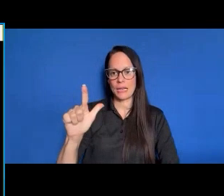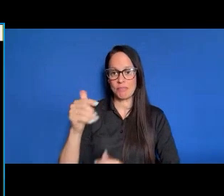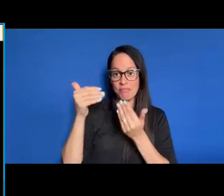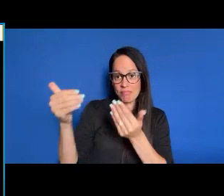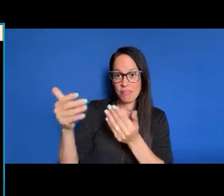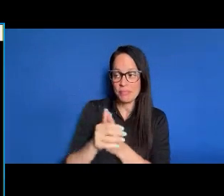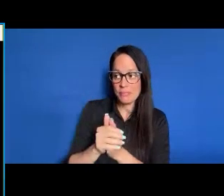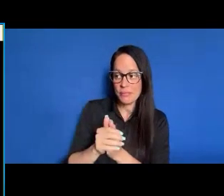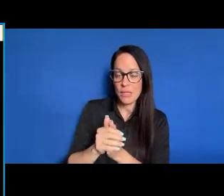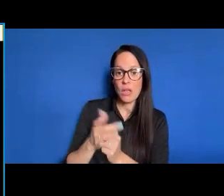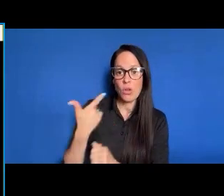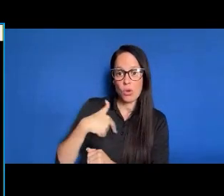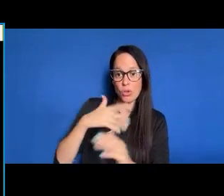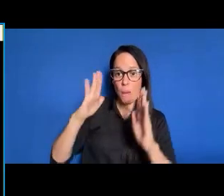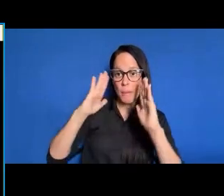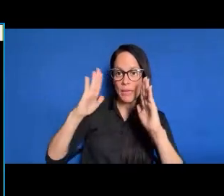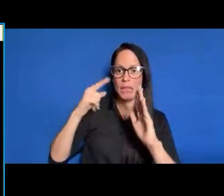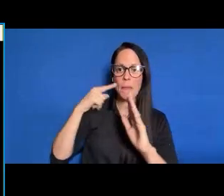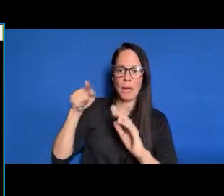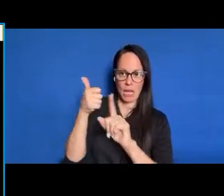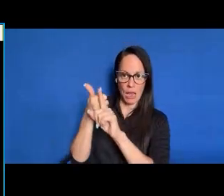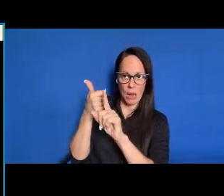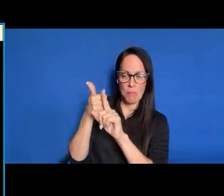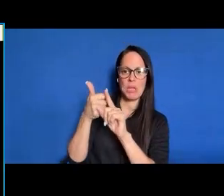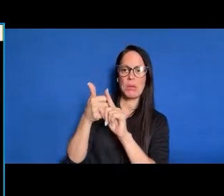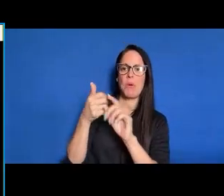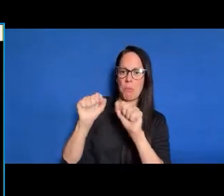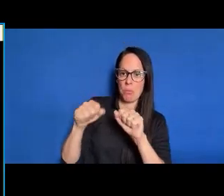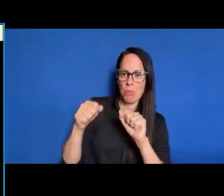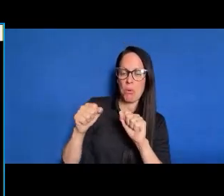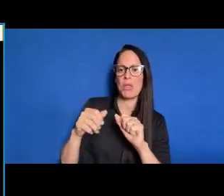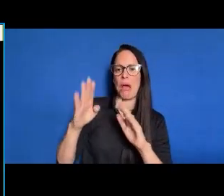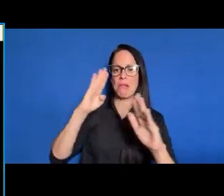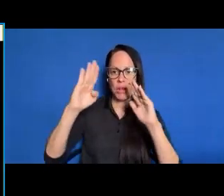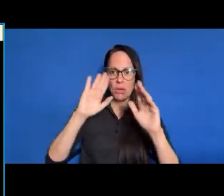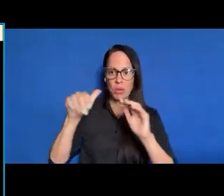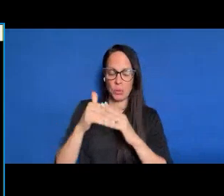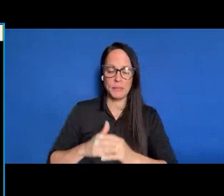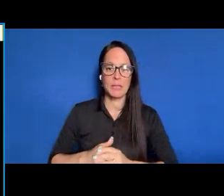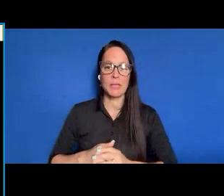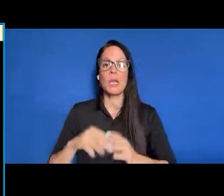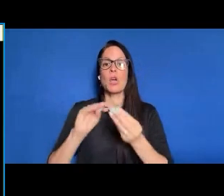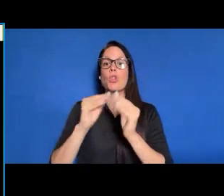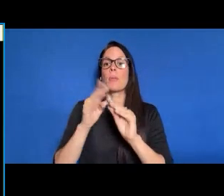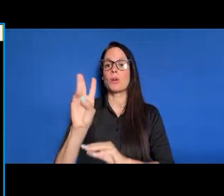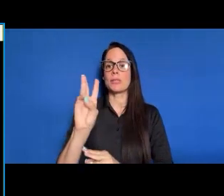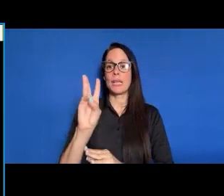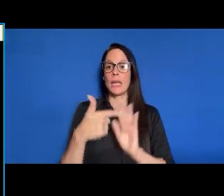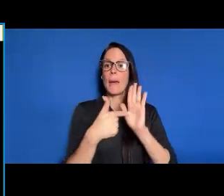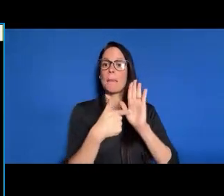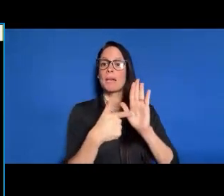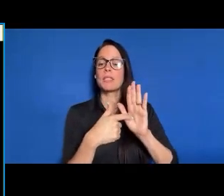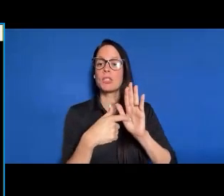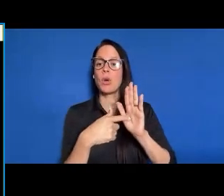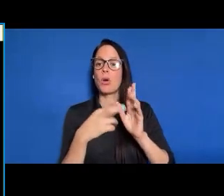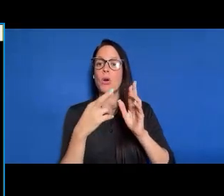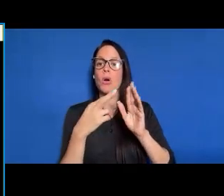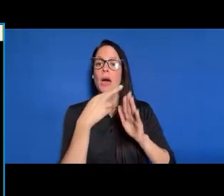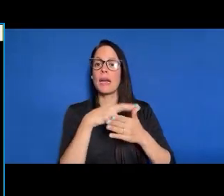para poder ver a que se presente y podamos saber, ¿verdad?, pues también quién nos está acompañando. Como punto número 6, tenemos la presentación de resultados del proceso de evaluación y